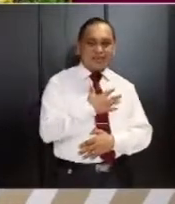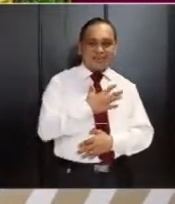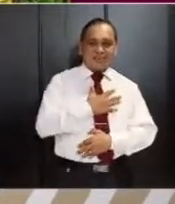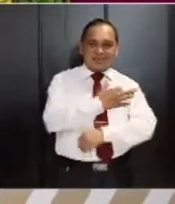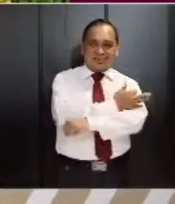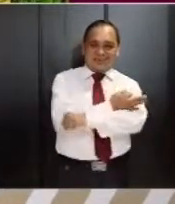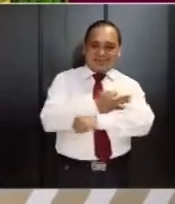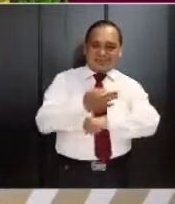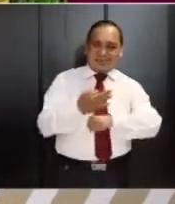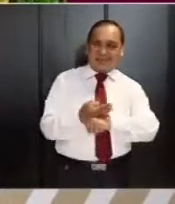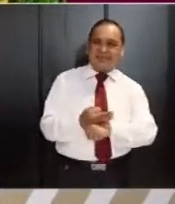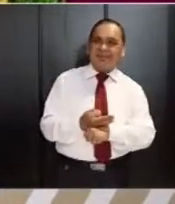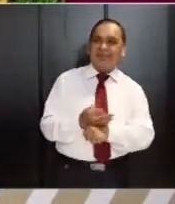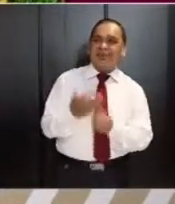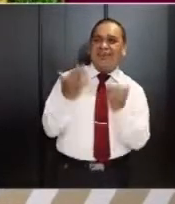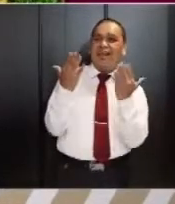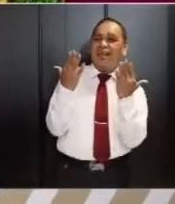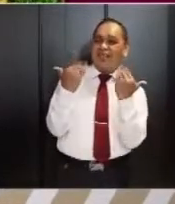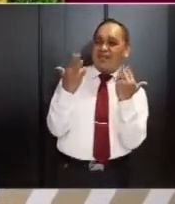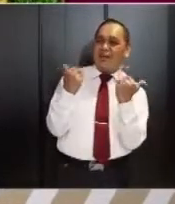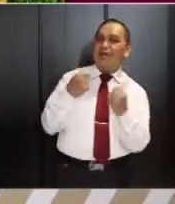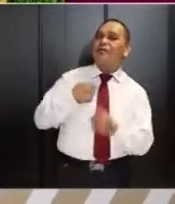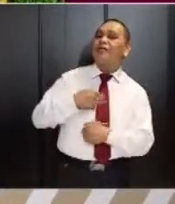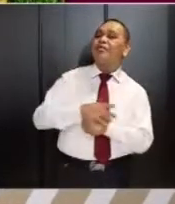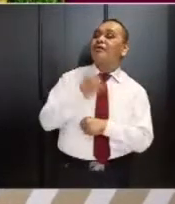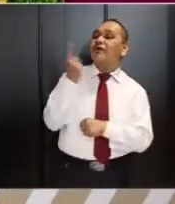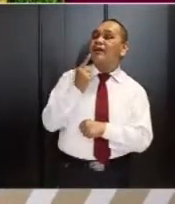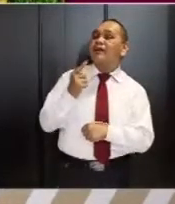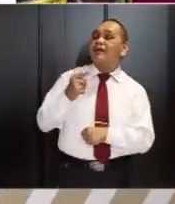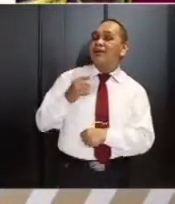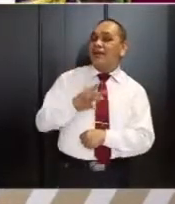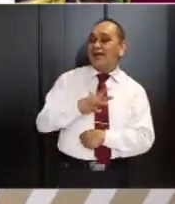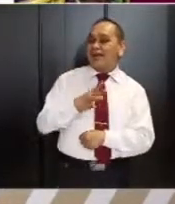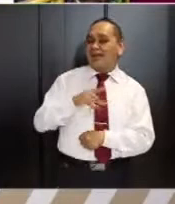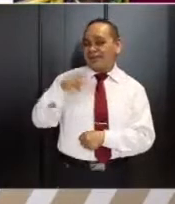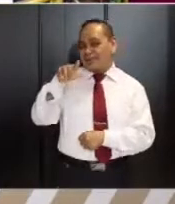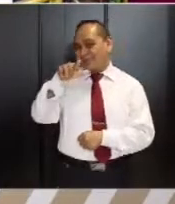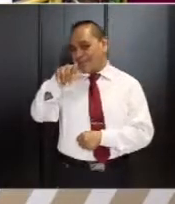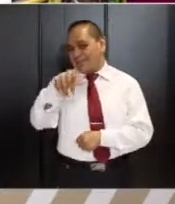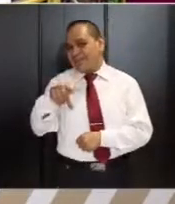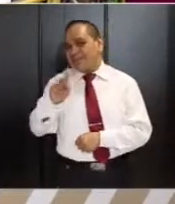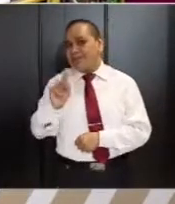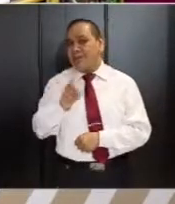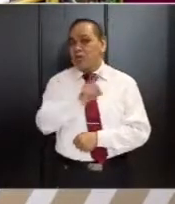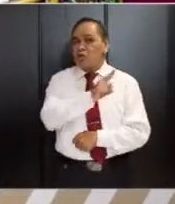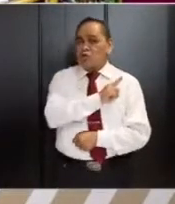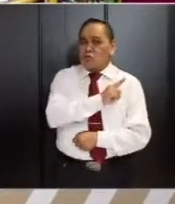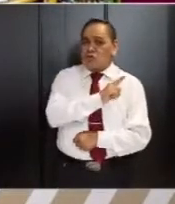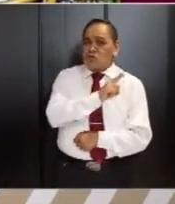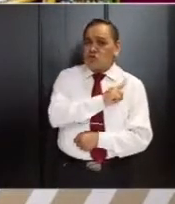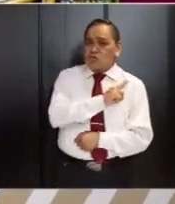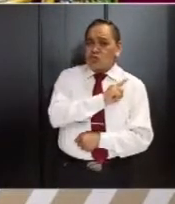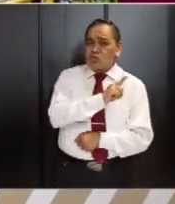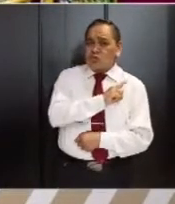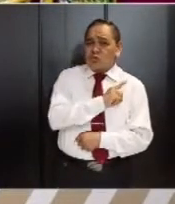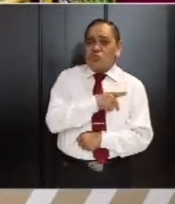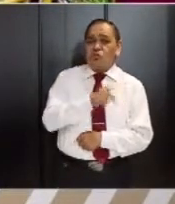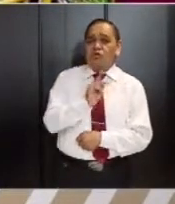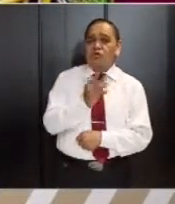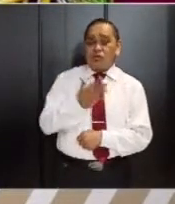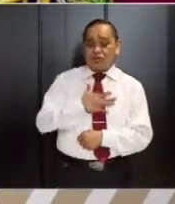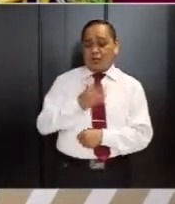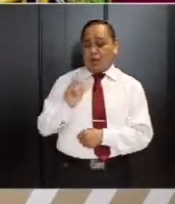aquí, pero de todas maneras, imagínense la soledad para él y la soledad para mí. Fue un momento